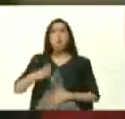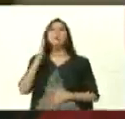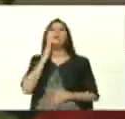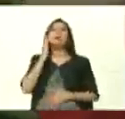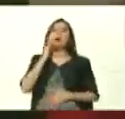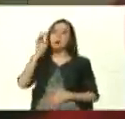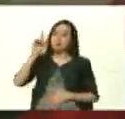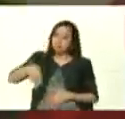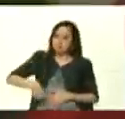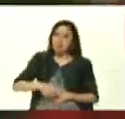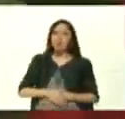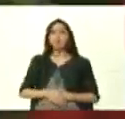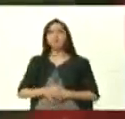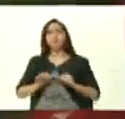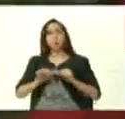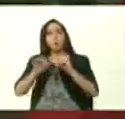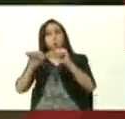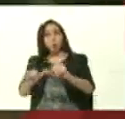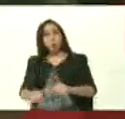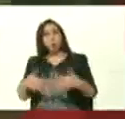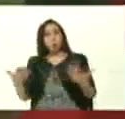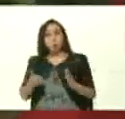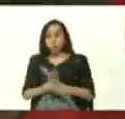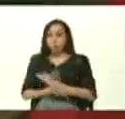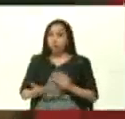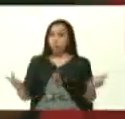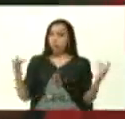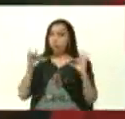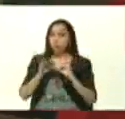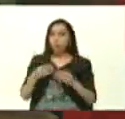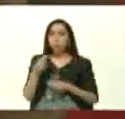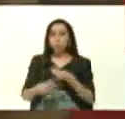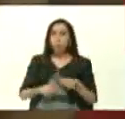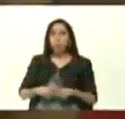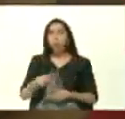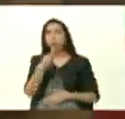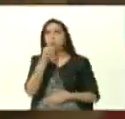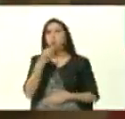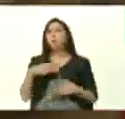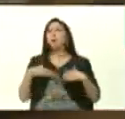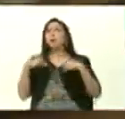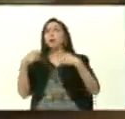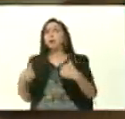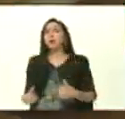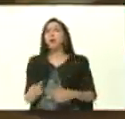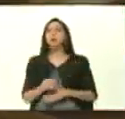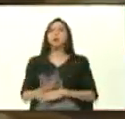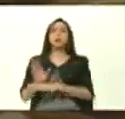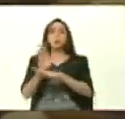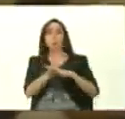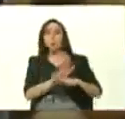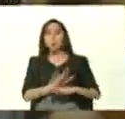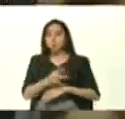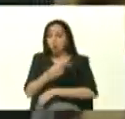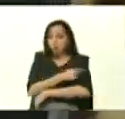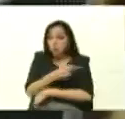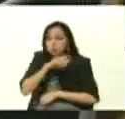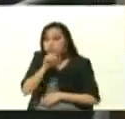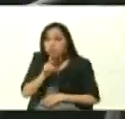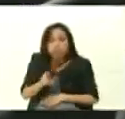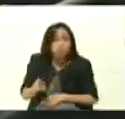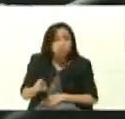puedan, bueno, seguir avanzando en la consolidación de una alimentación sana y nutritiva. ¿Se vacunaron?